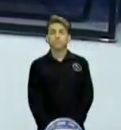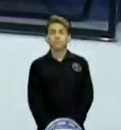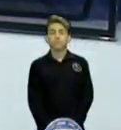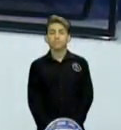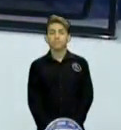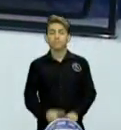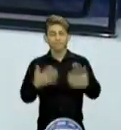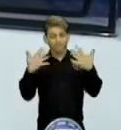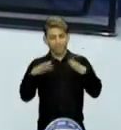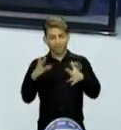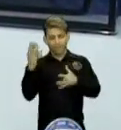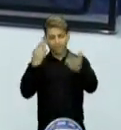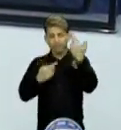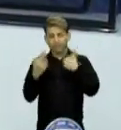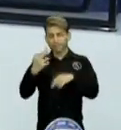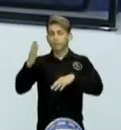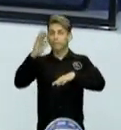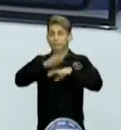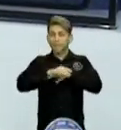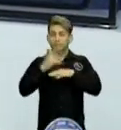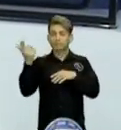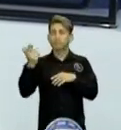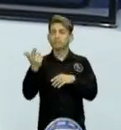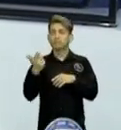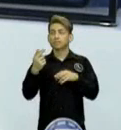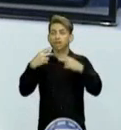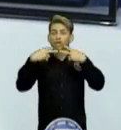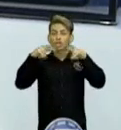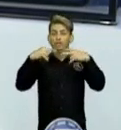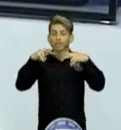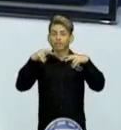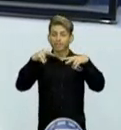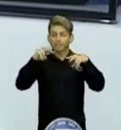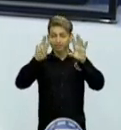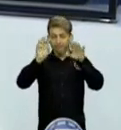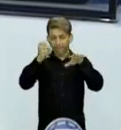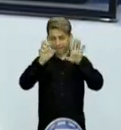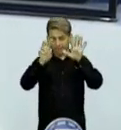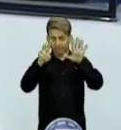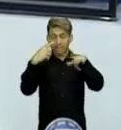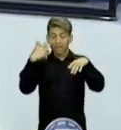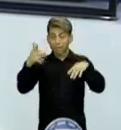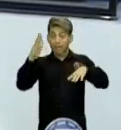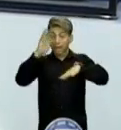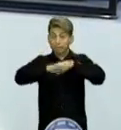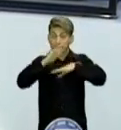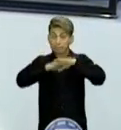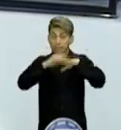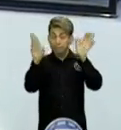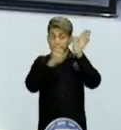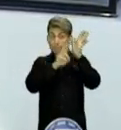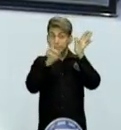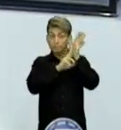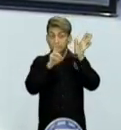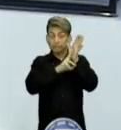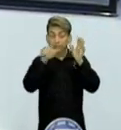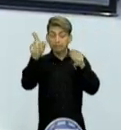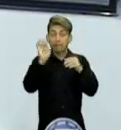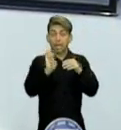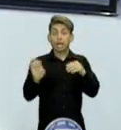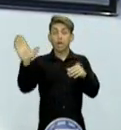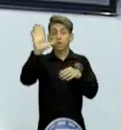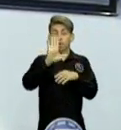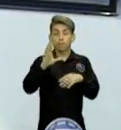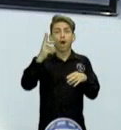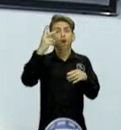Ya estamos de regreso con más de Noticiete Dominical. Las alarmas se han activado nuevamente en Europa, particularmente del surgimiento, escuche usted, de